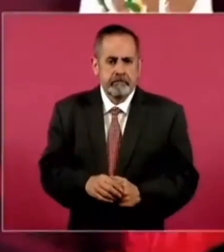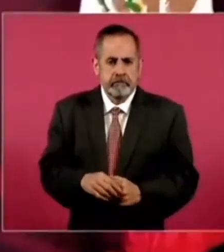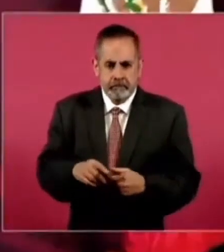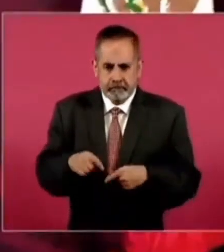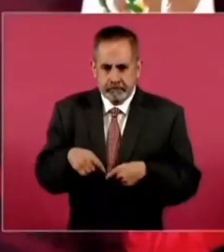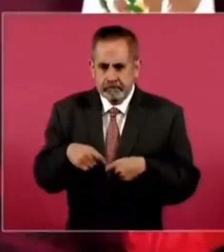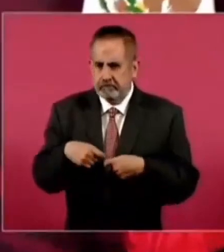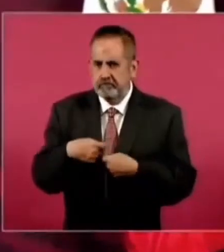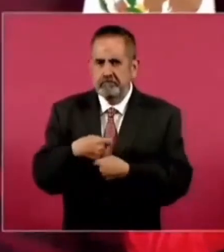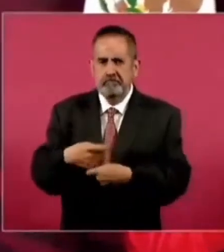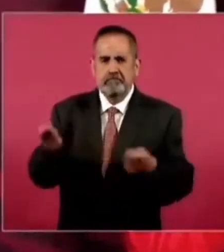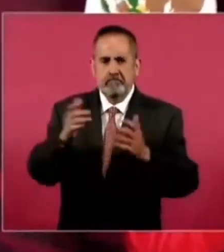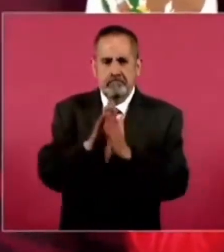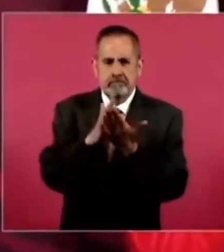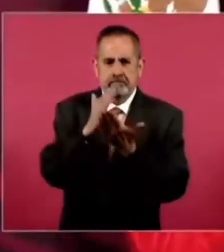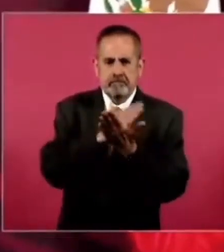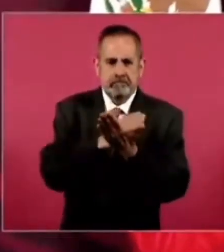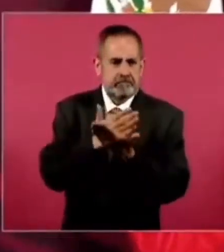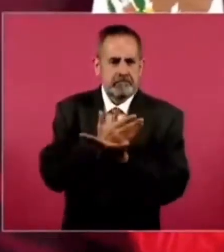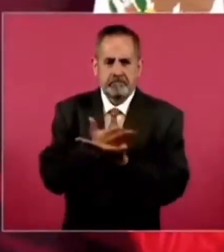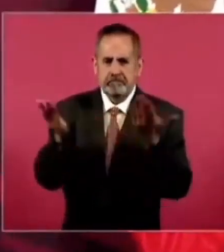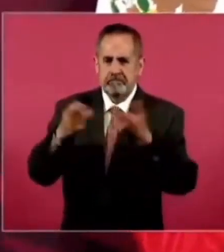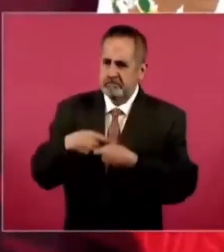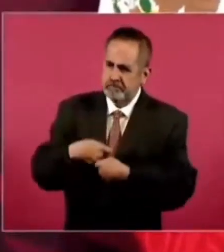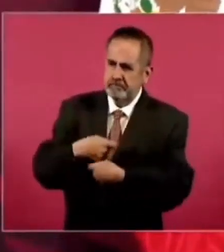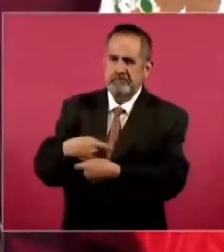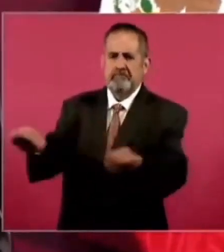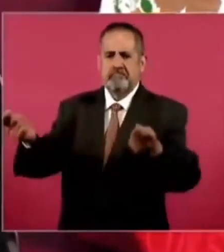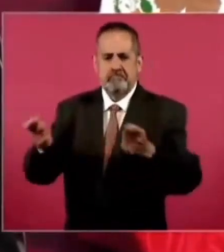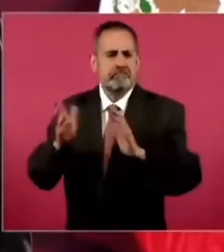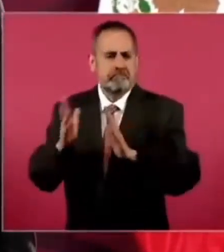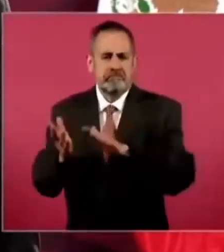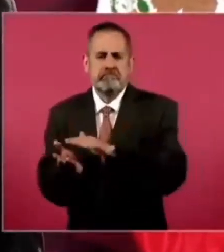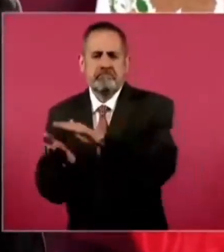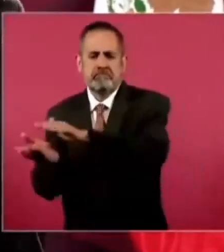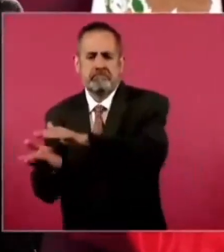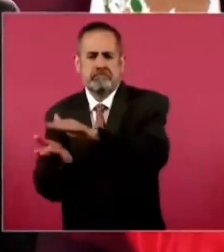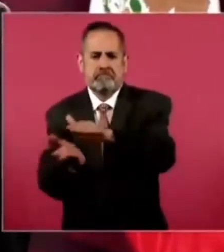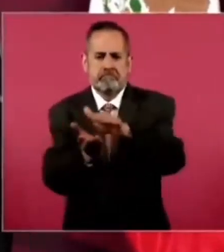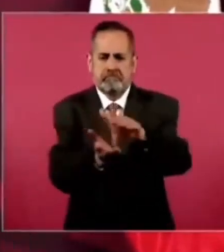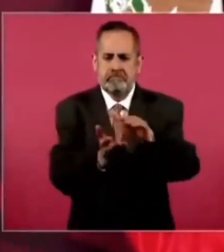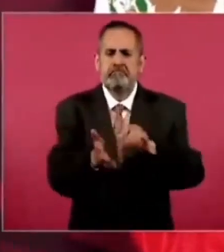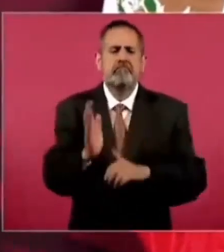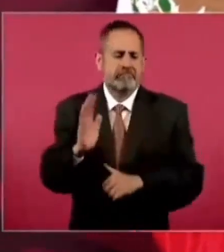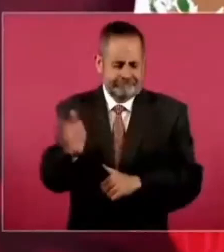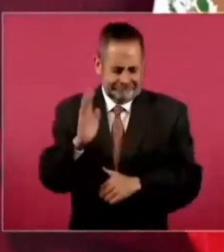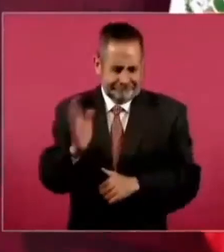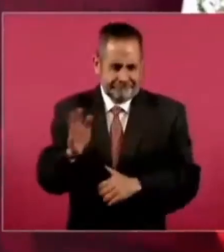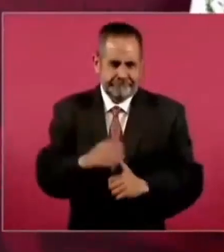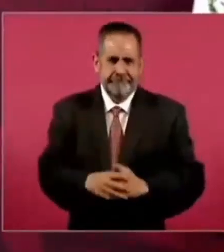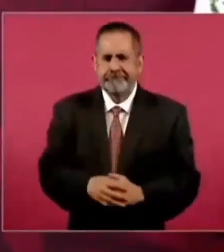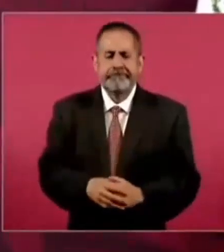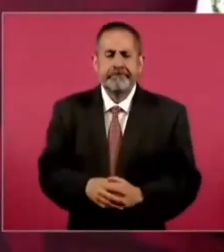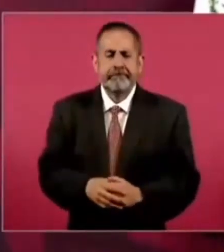para que se entregaran los libros. Y si se van a entregar